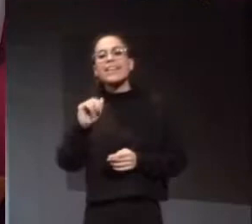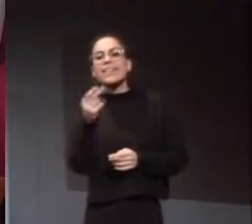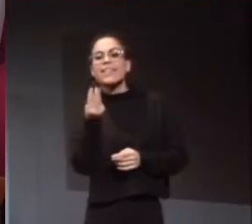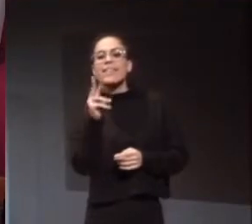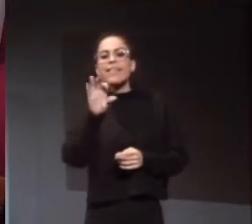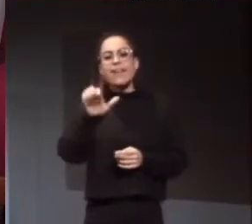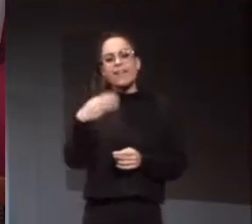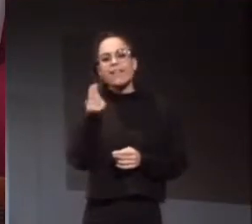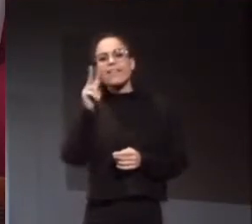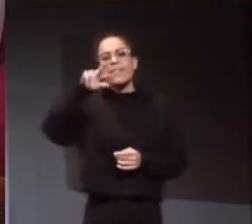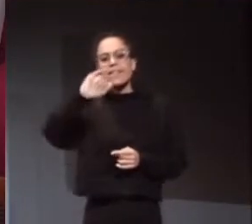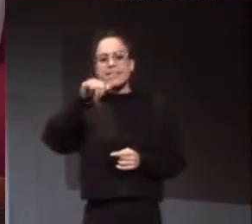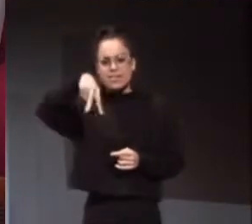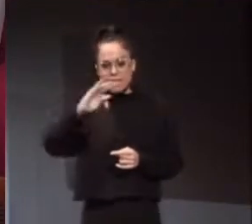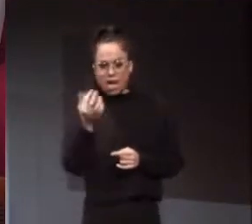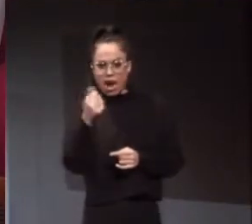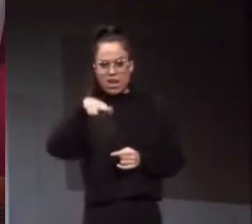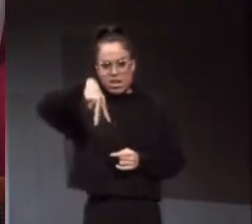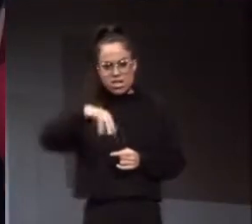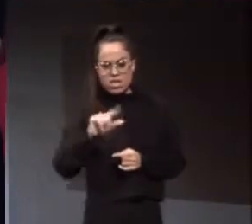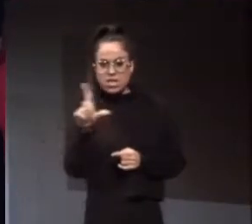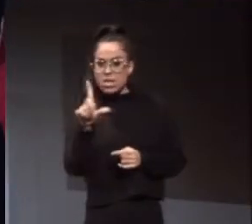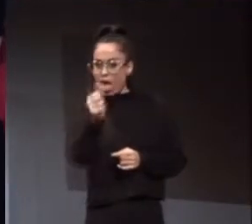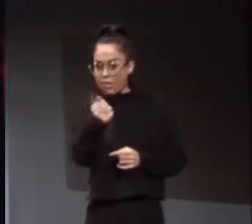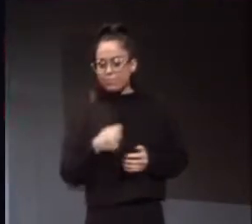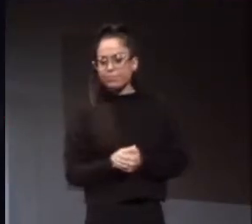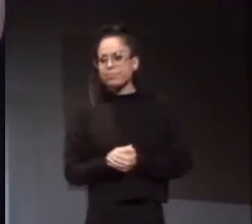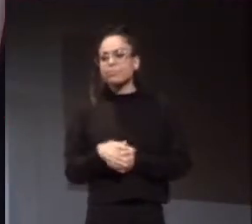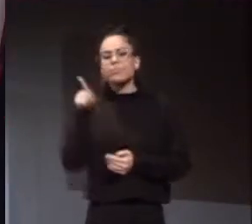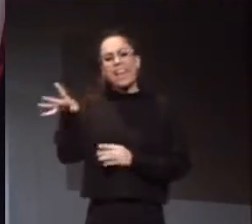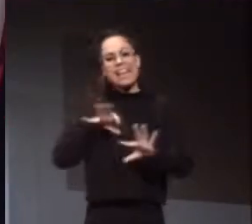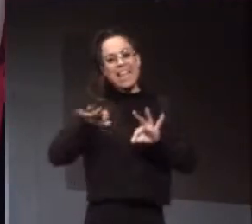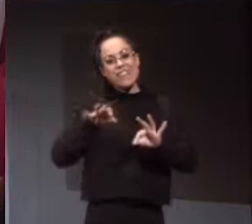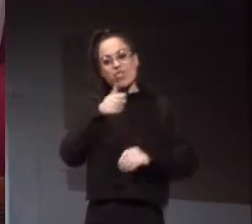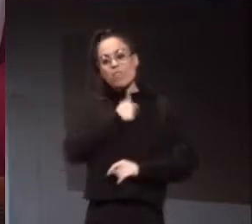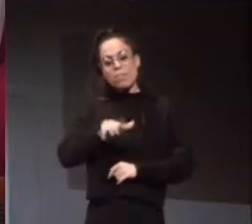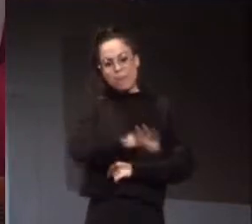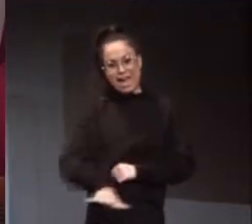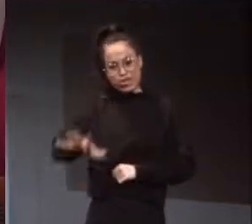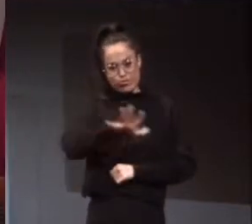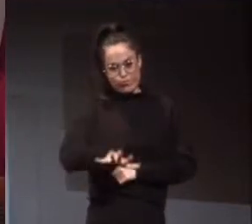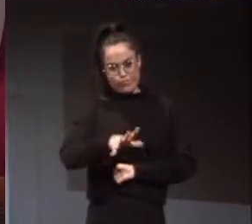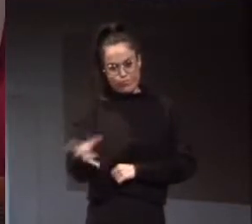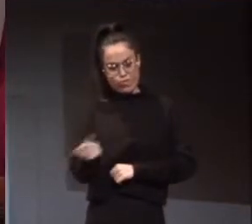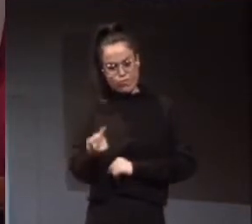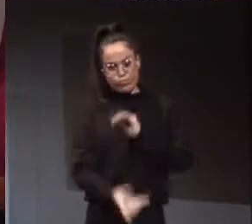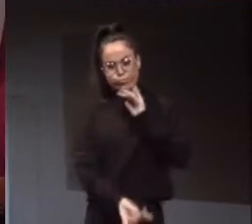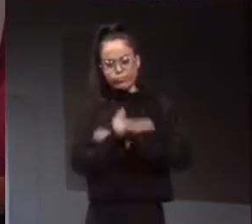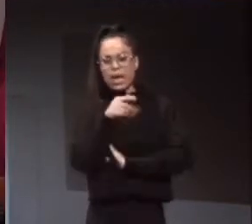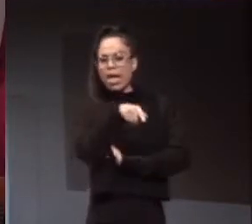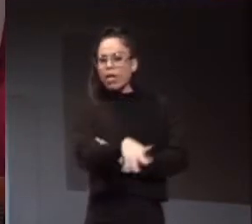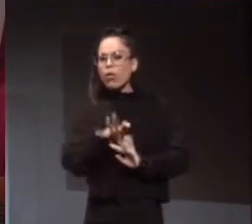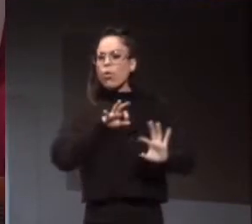bueno que es parte de esa cooperativa de teatro del barrio esta obra que acabamos de